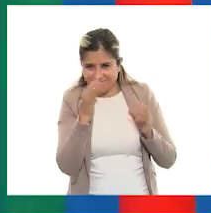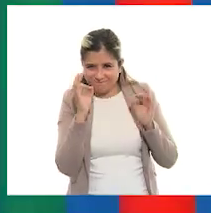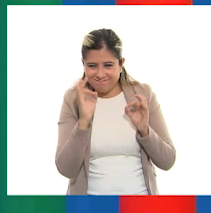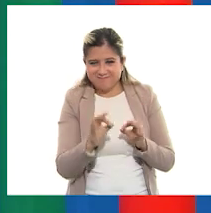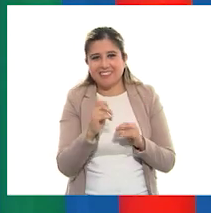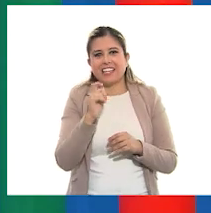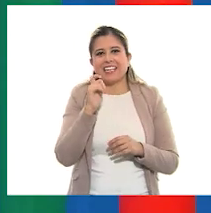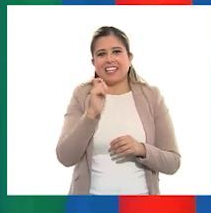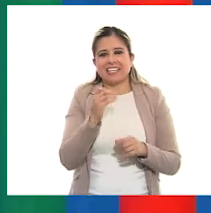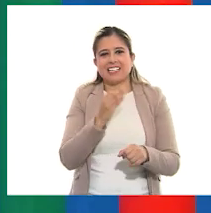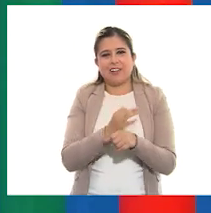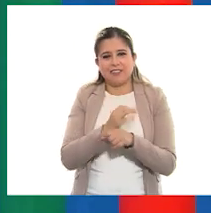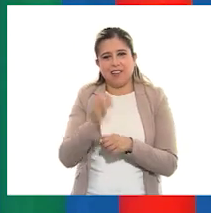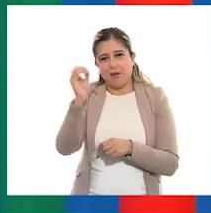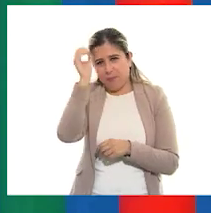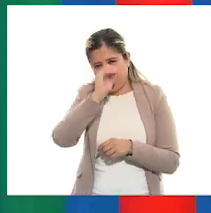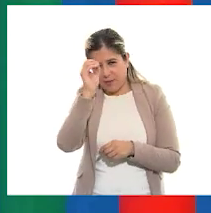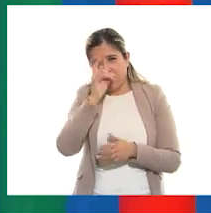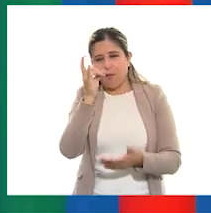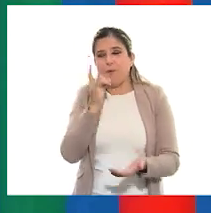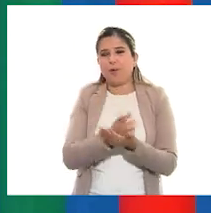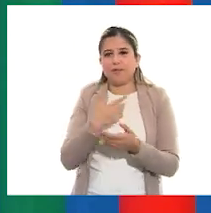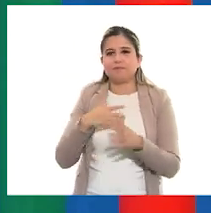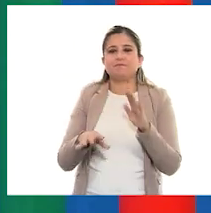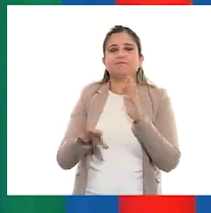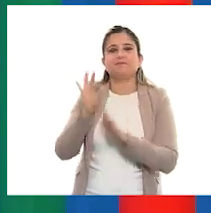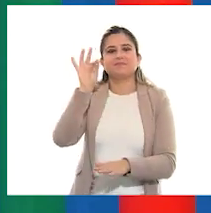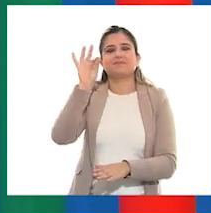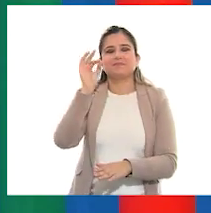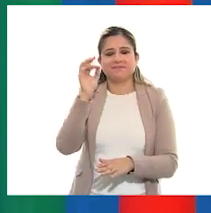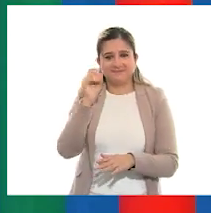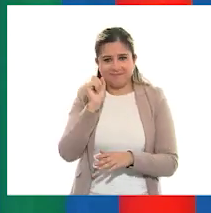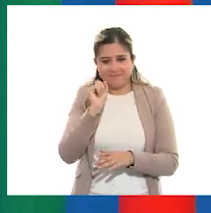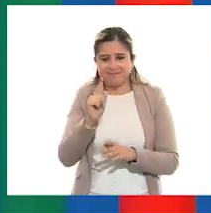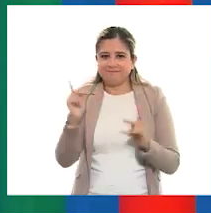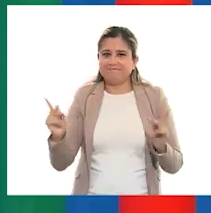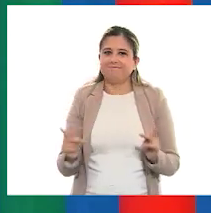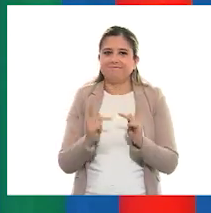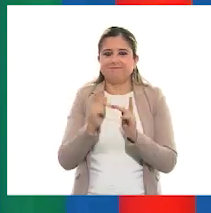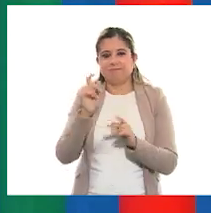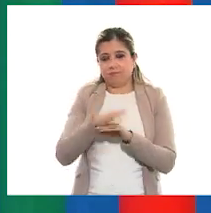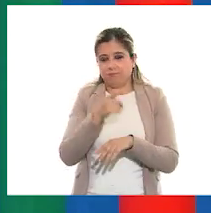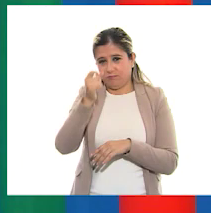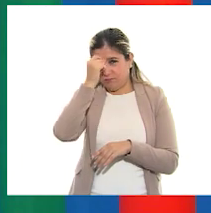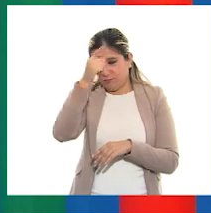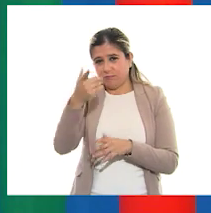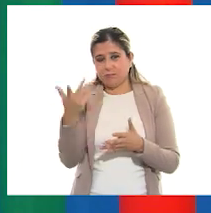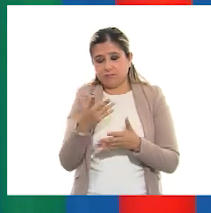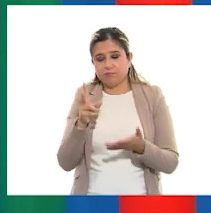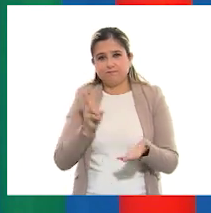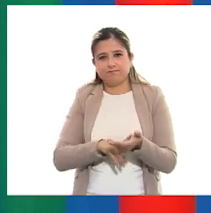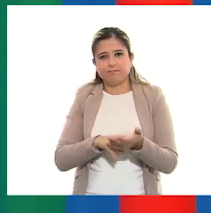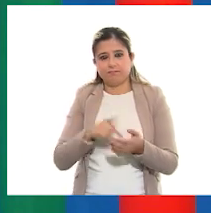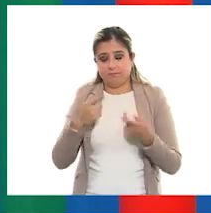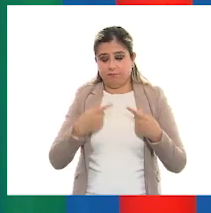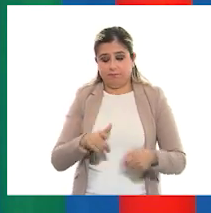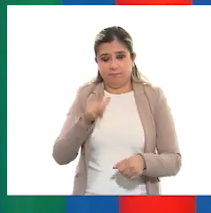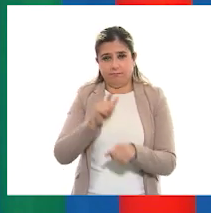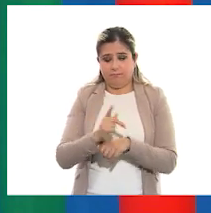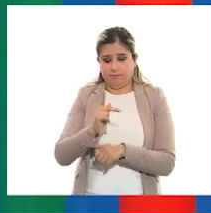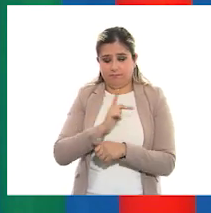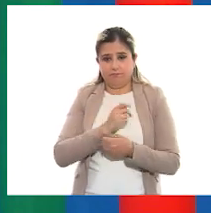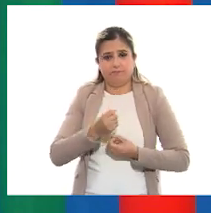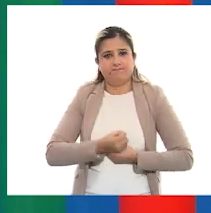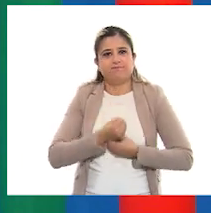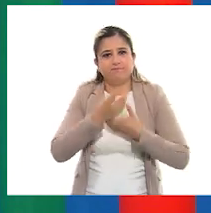primera acepción, y por eso fue la única que les leí, y queda perfecto porque el autor de la carta hace una valoración personal sobre